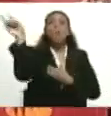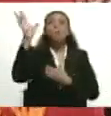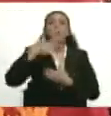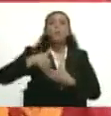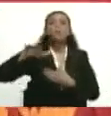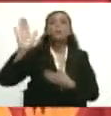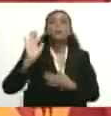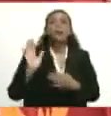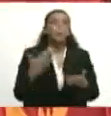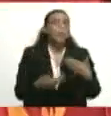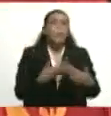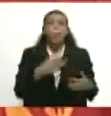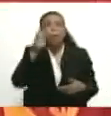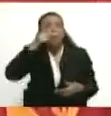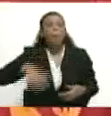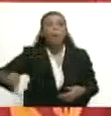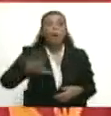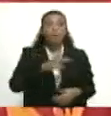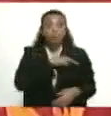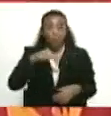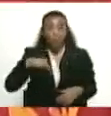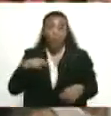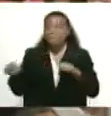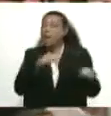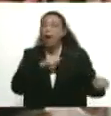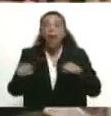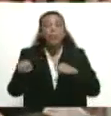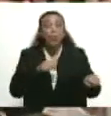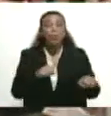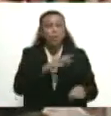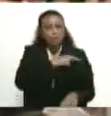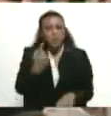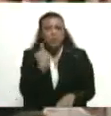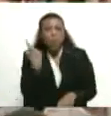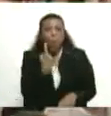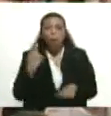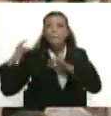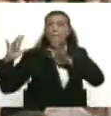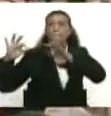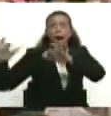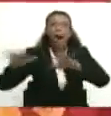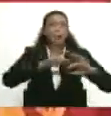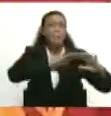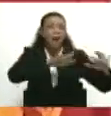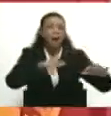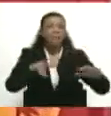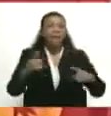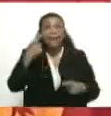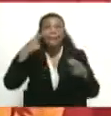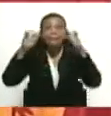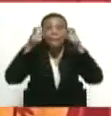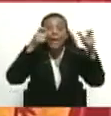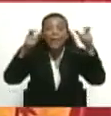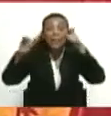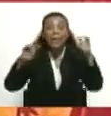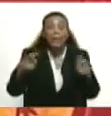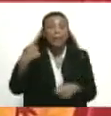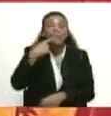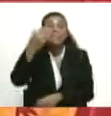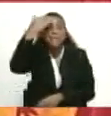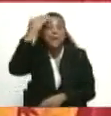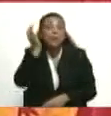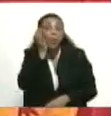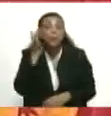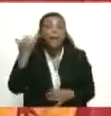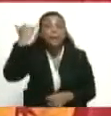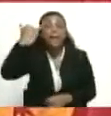Ahora, nosotros tenemos que mantenernos movilizados. Y movilizados no solo es hacer una marcha. Movilizados es estar pendiente. Lo decía Carmen, es